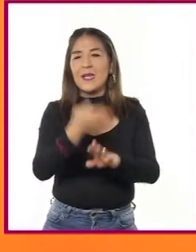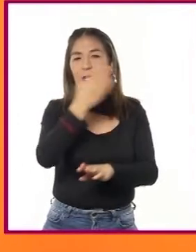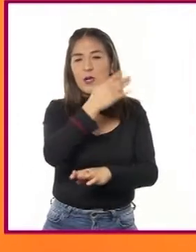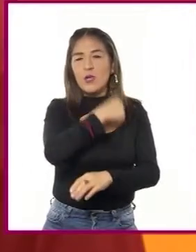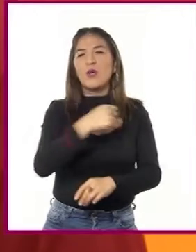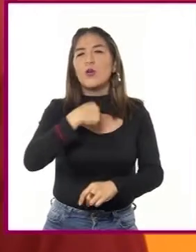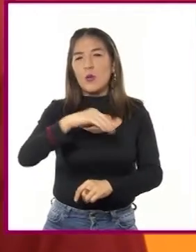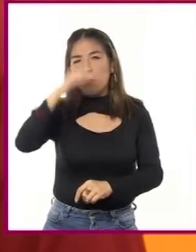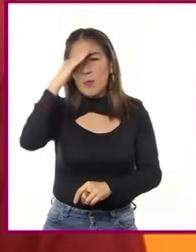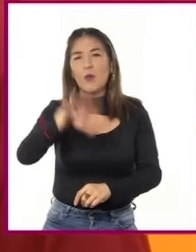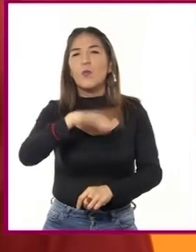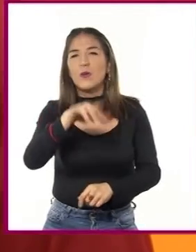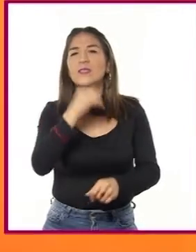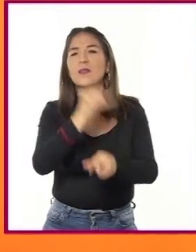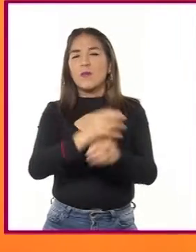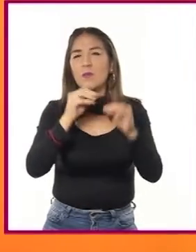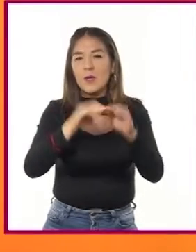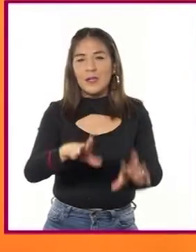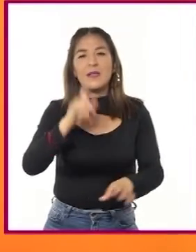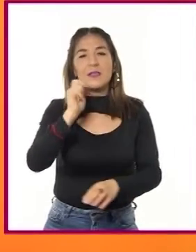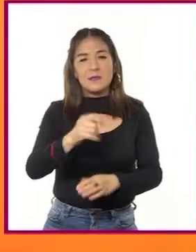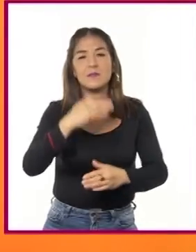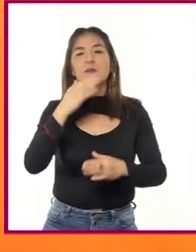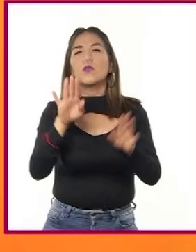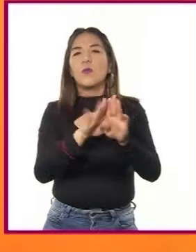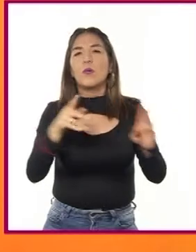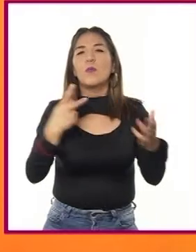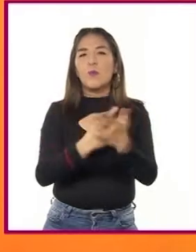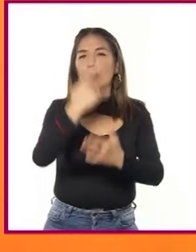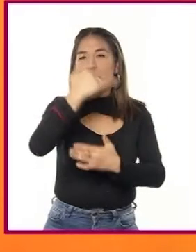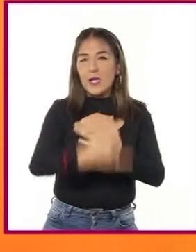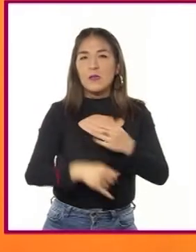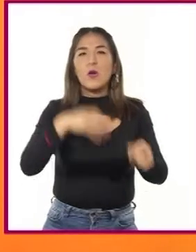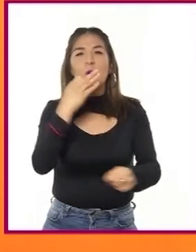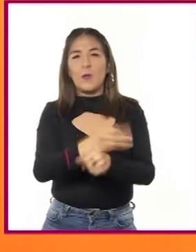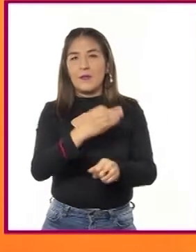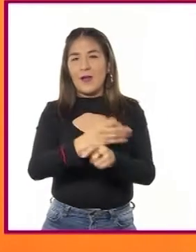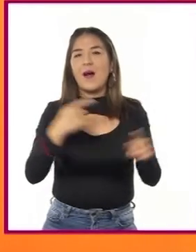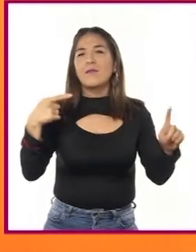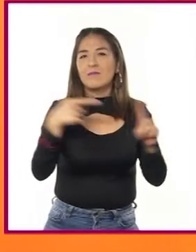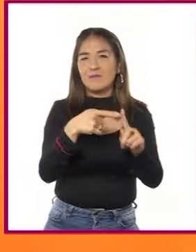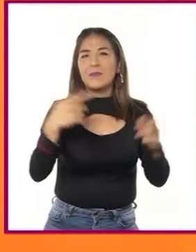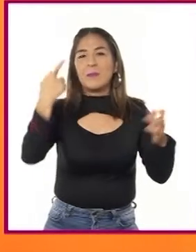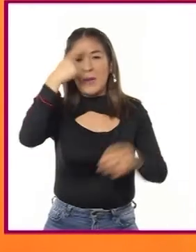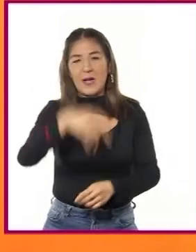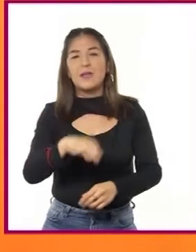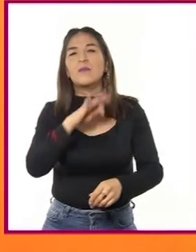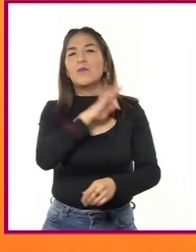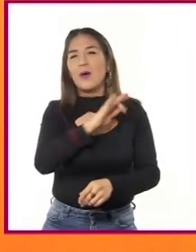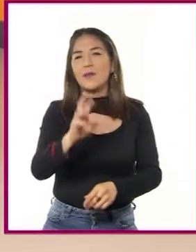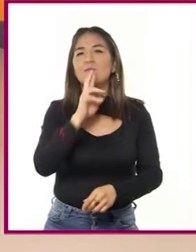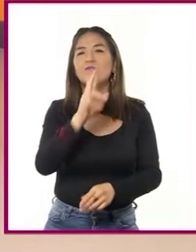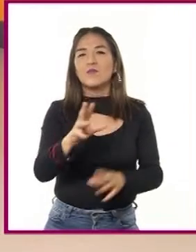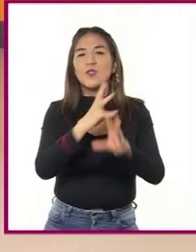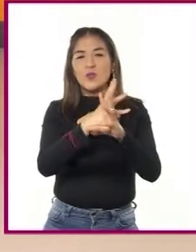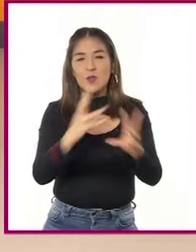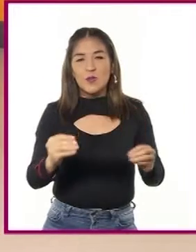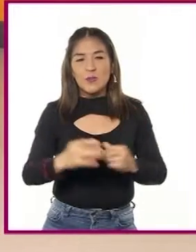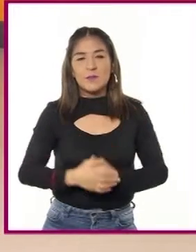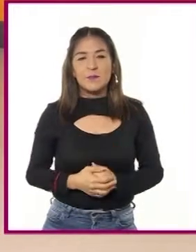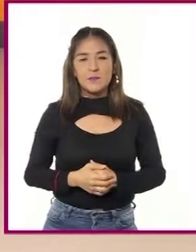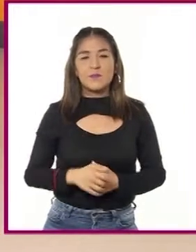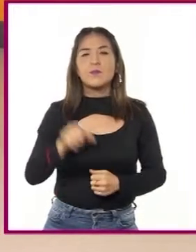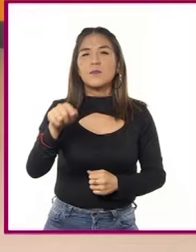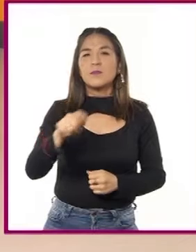buscar información es parte de las fases del proyecto en el que nos encontramos para poder darle solución. Es